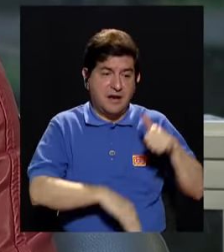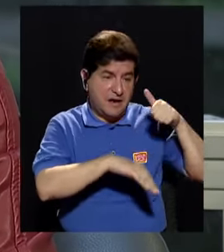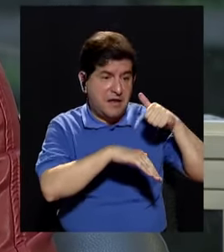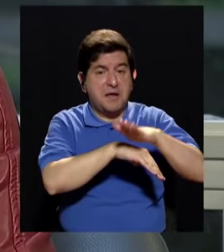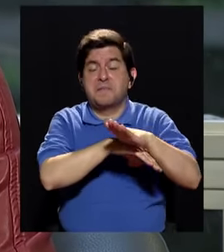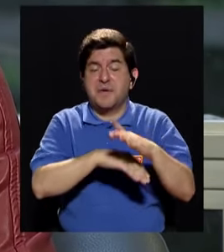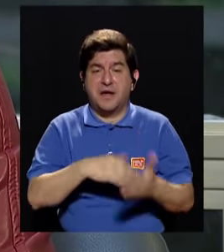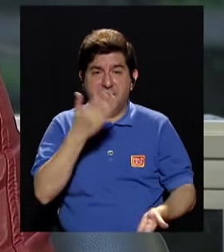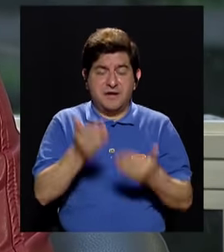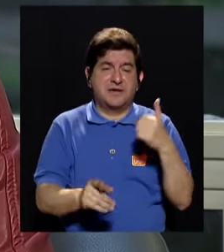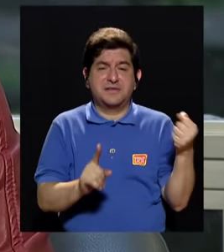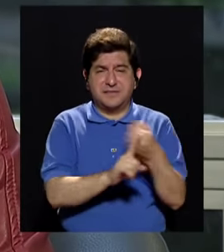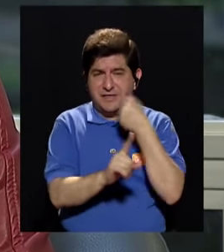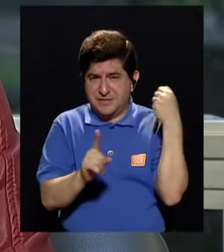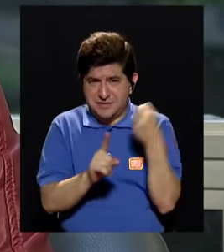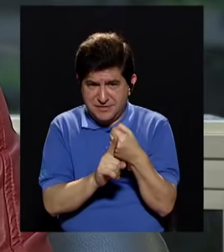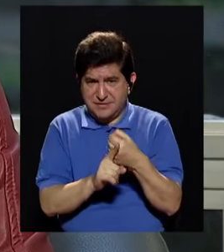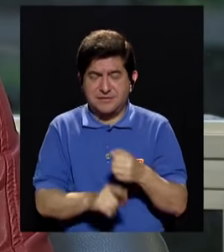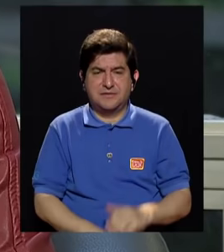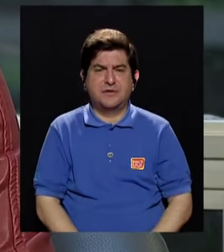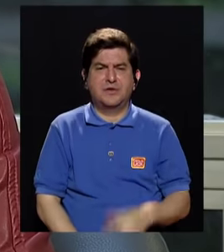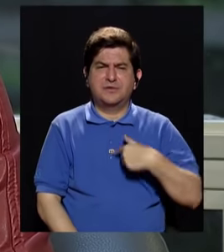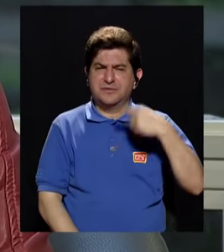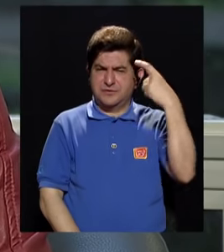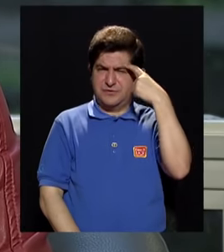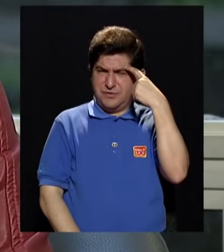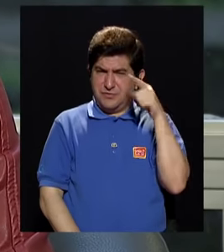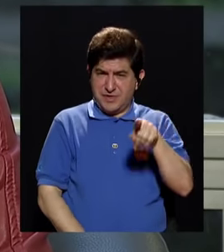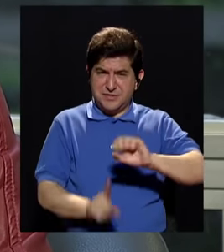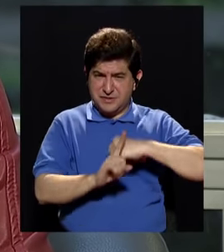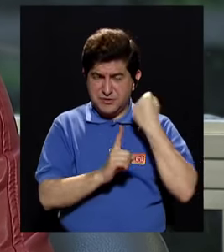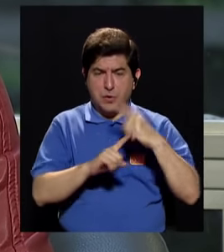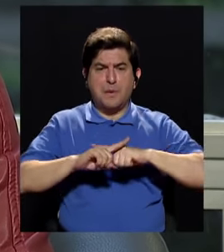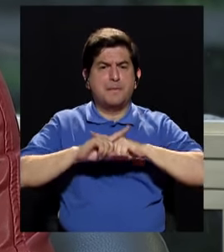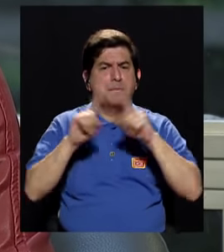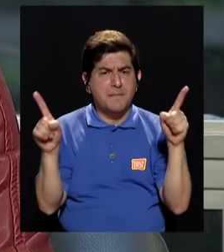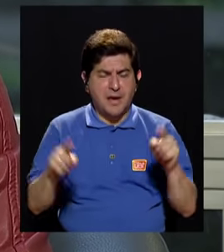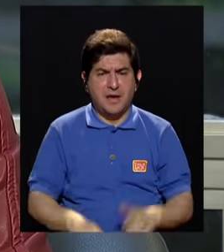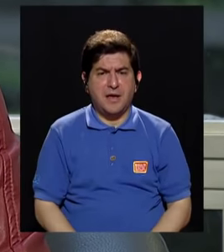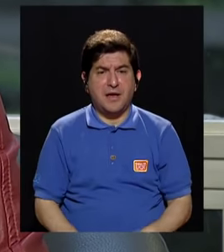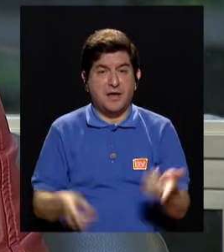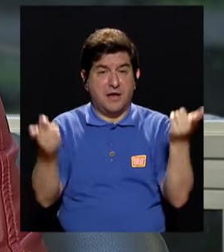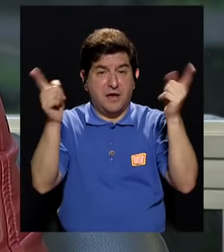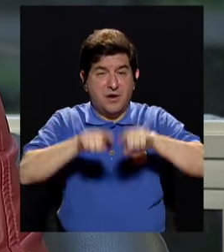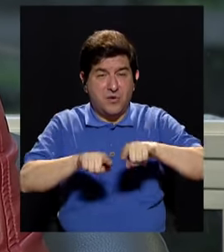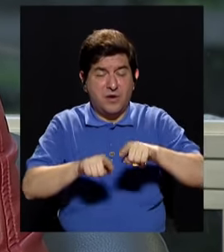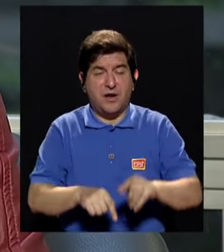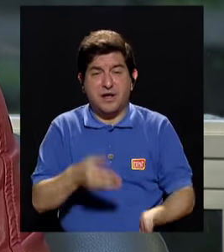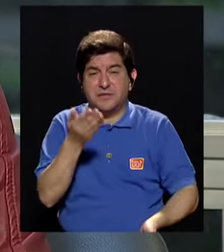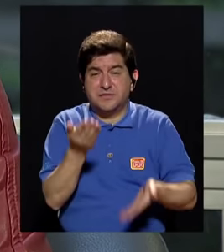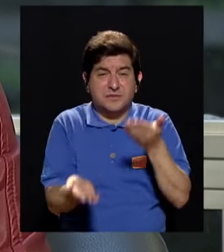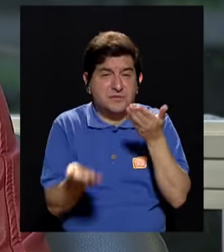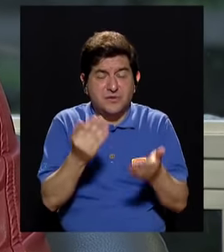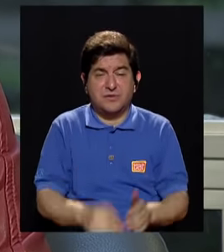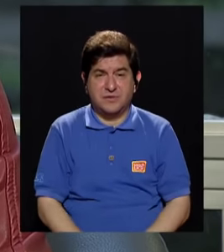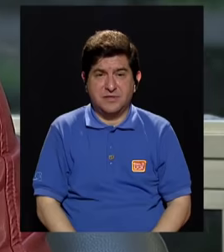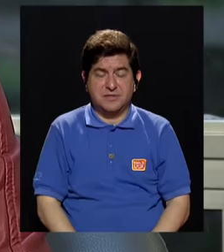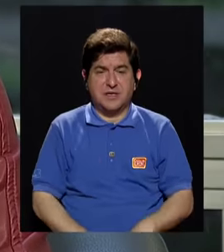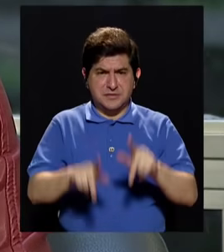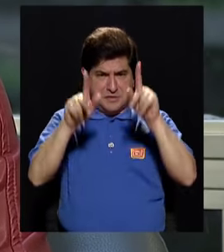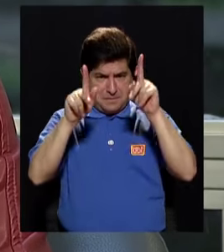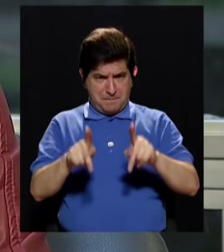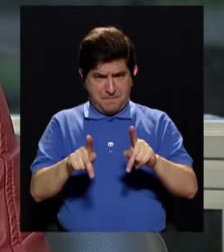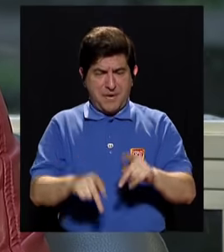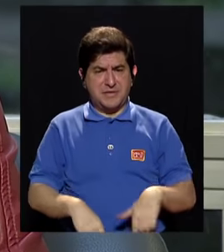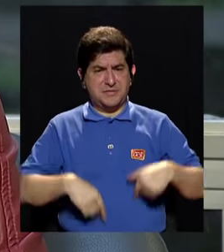envían en el caso por ejemplo de violencias agresiones me imagino que es así pero si F el caso muy particular muy propio doctora puede darse el caso